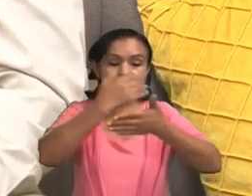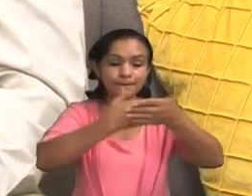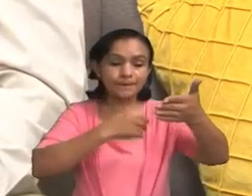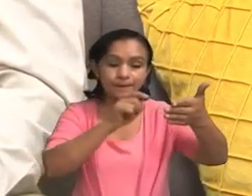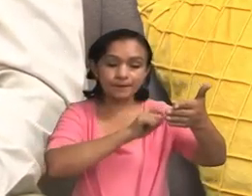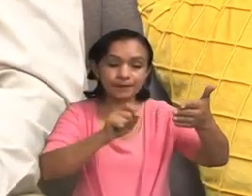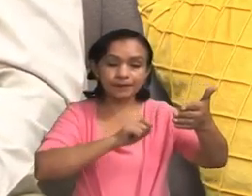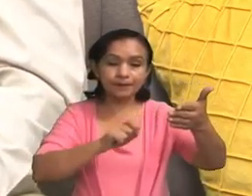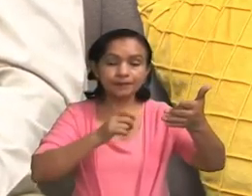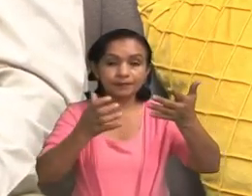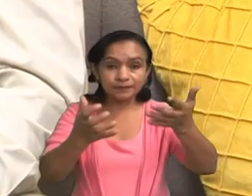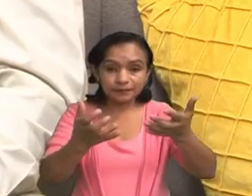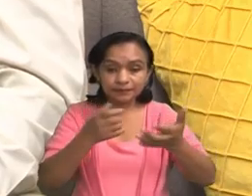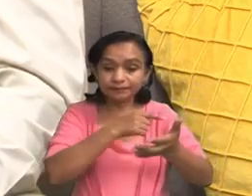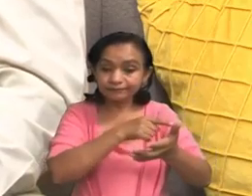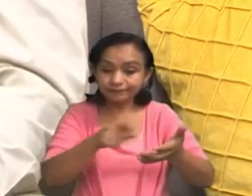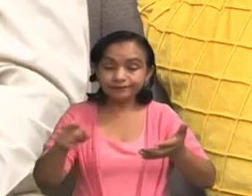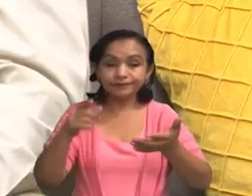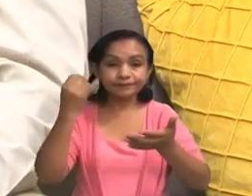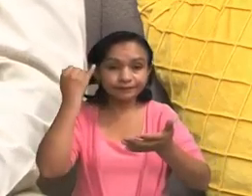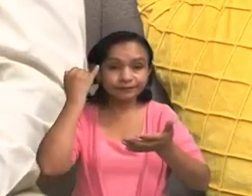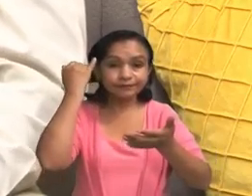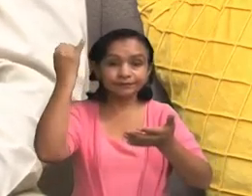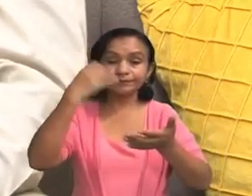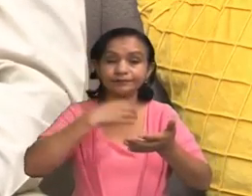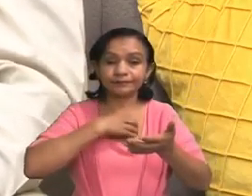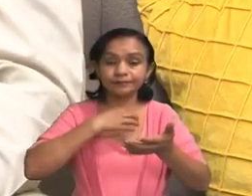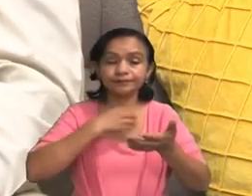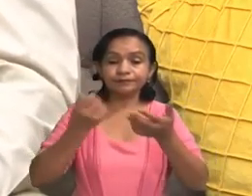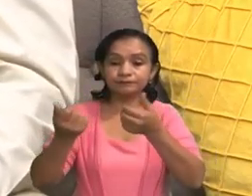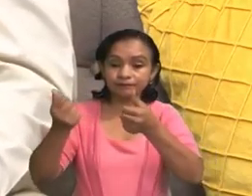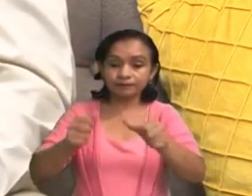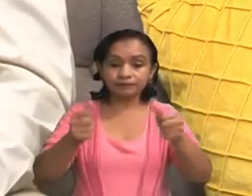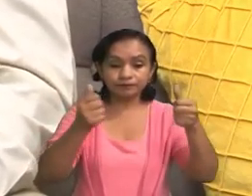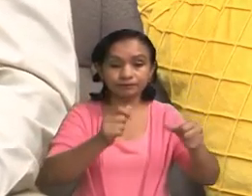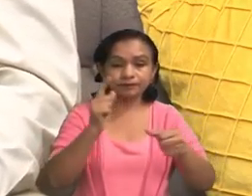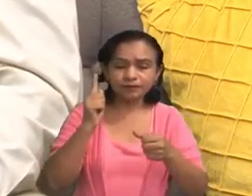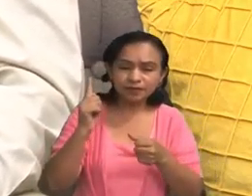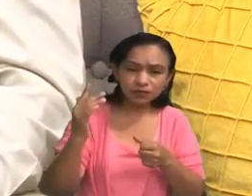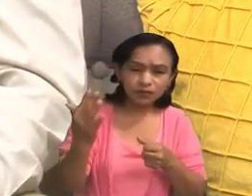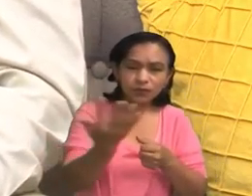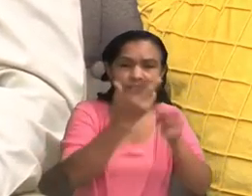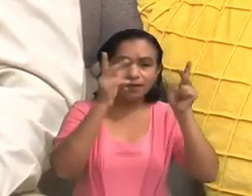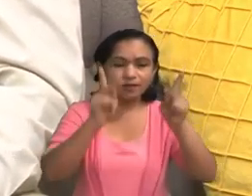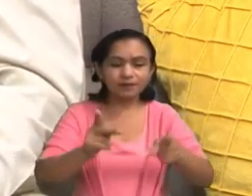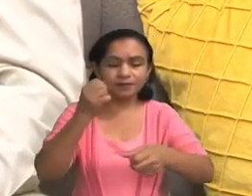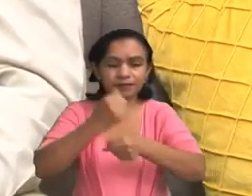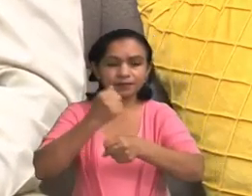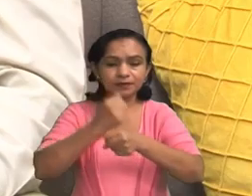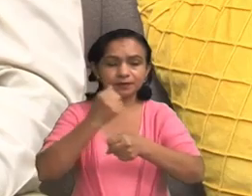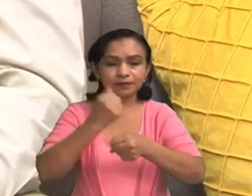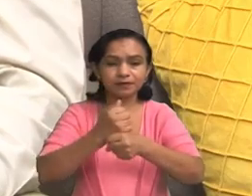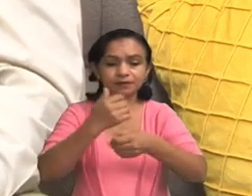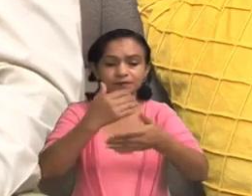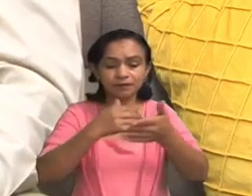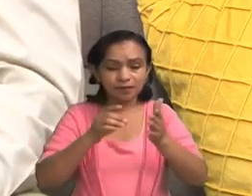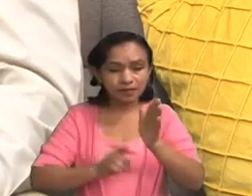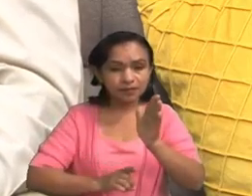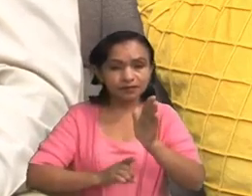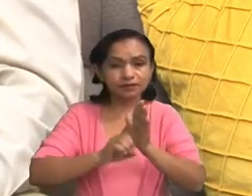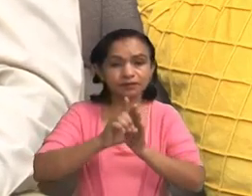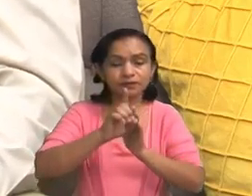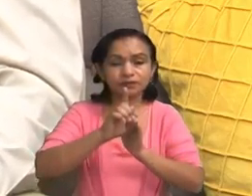queremos ahí es buscar propuestas desde la concertación de todos los actores, propuestas para el desarrollo o